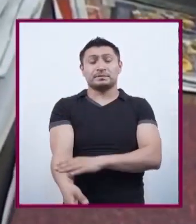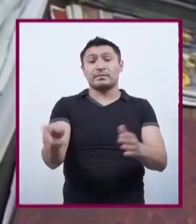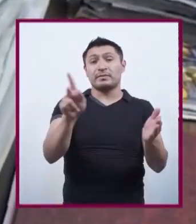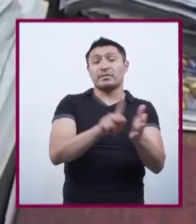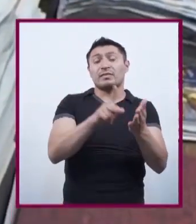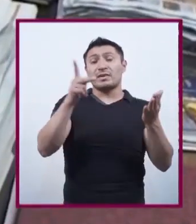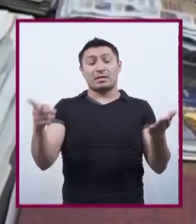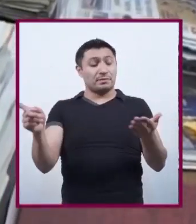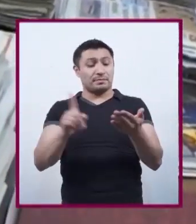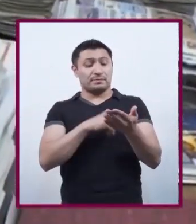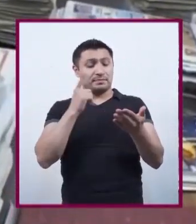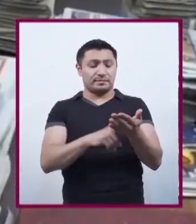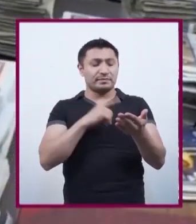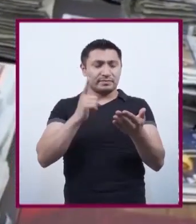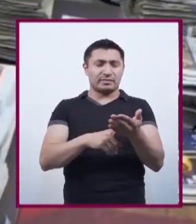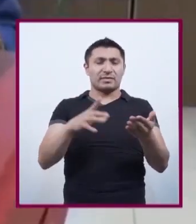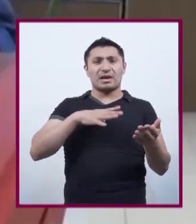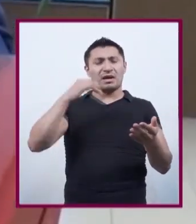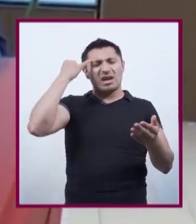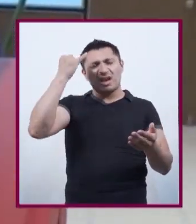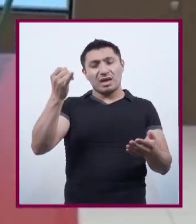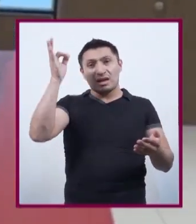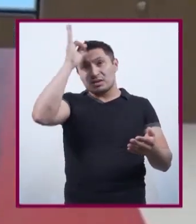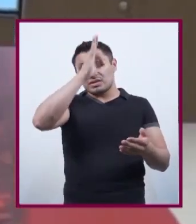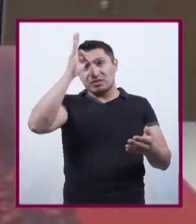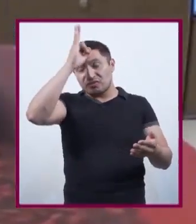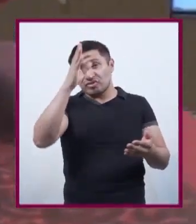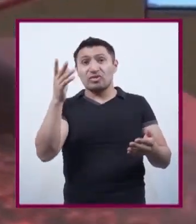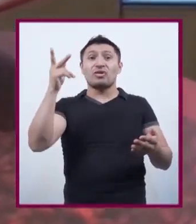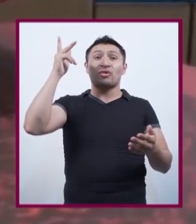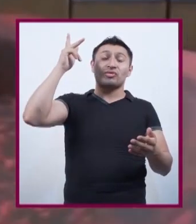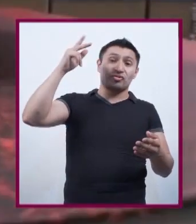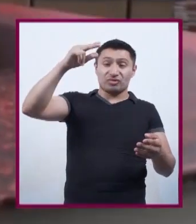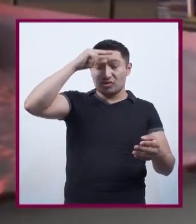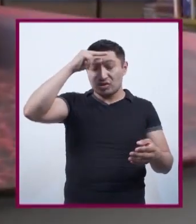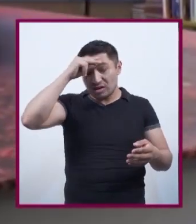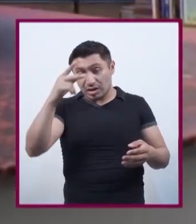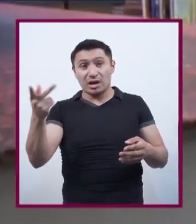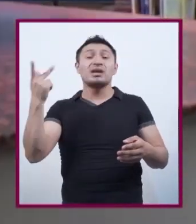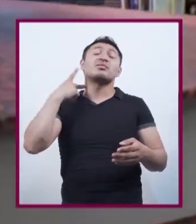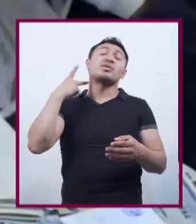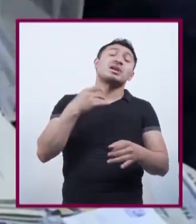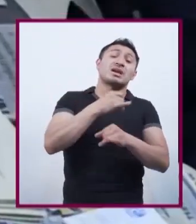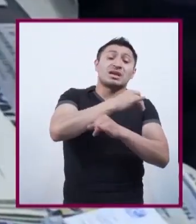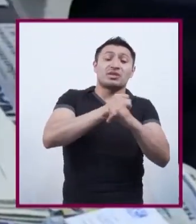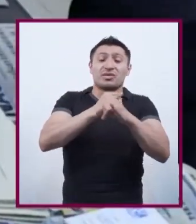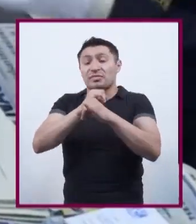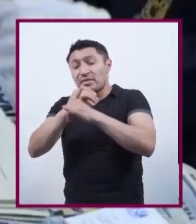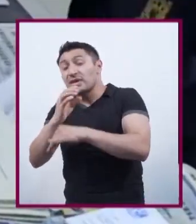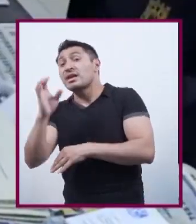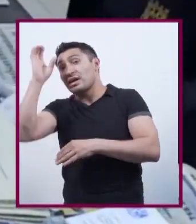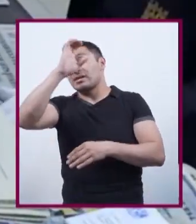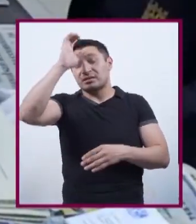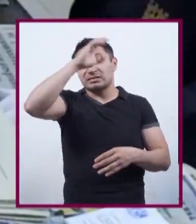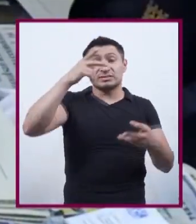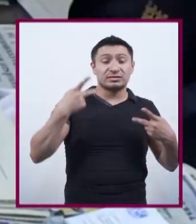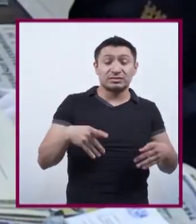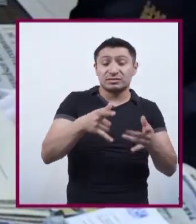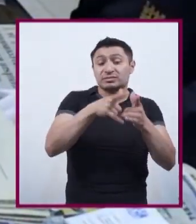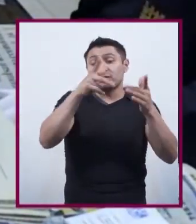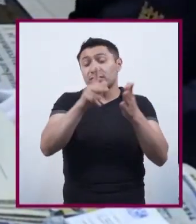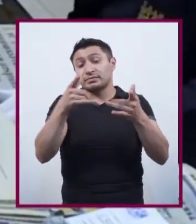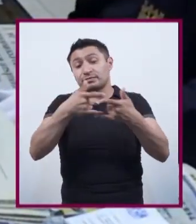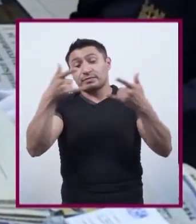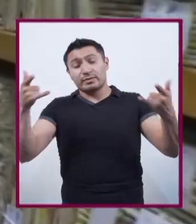halla el punto de vista de intelectuales, filósofos, políticos, investigadores, científicos, historiadores,